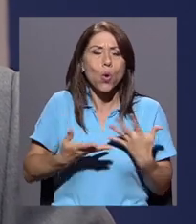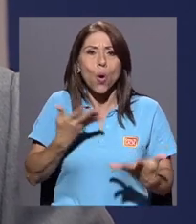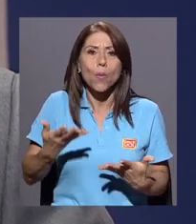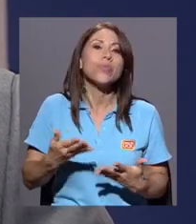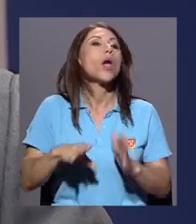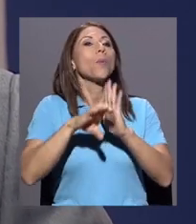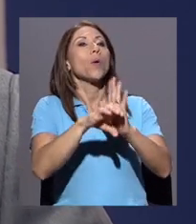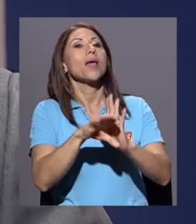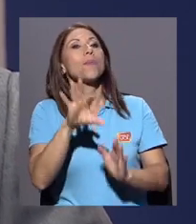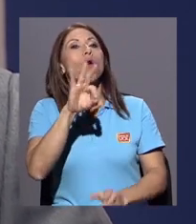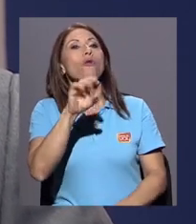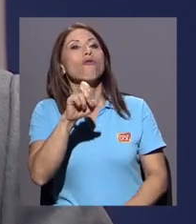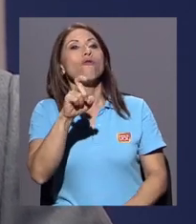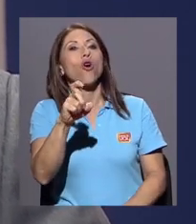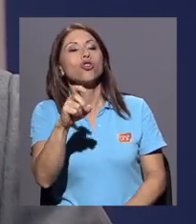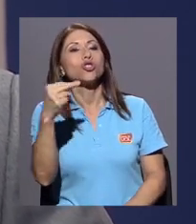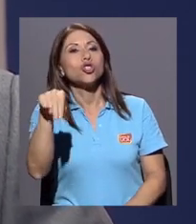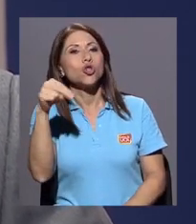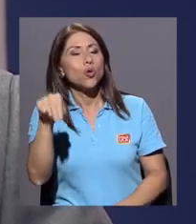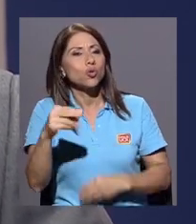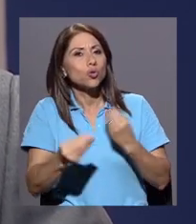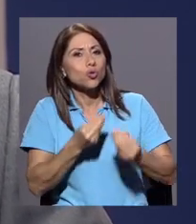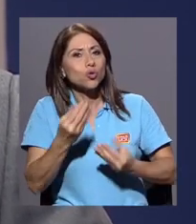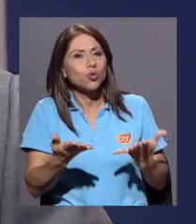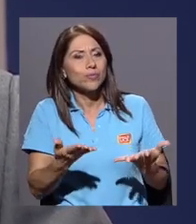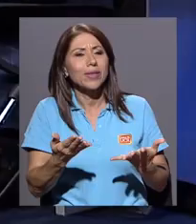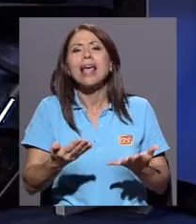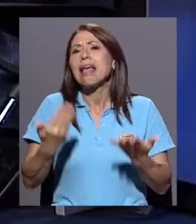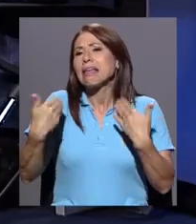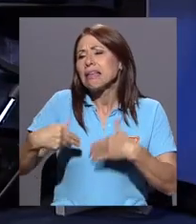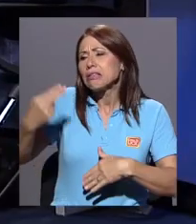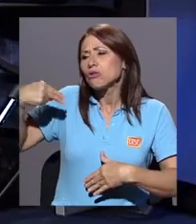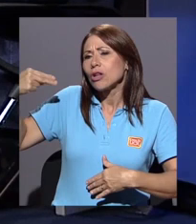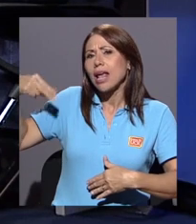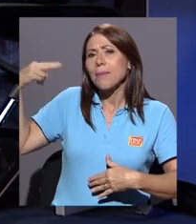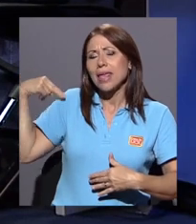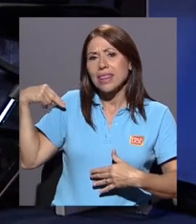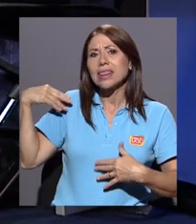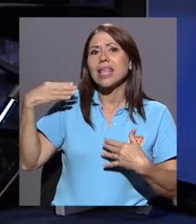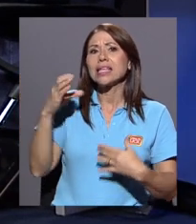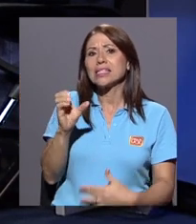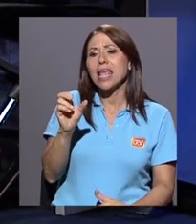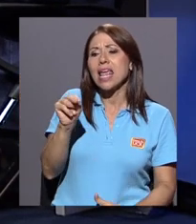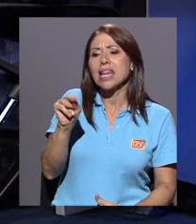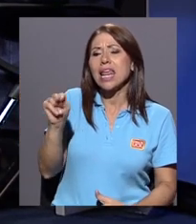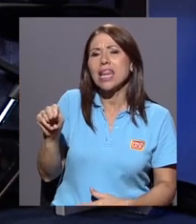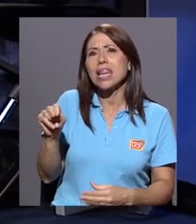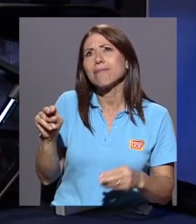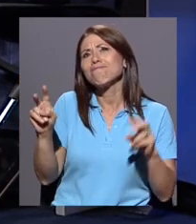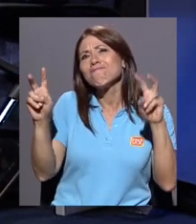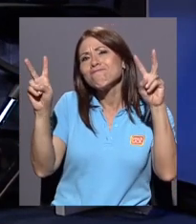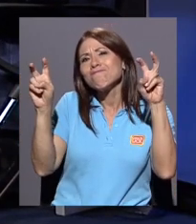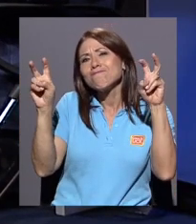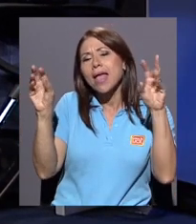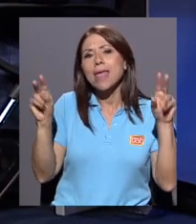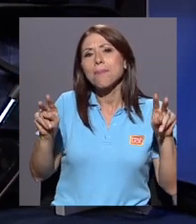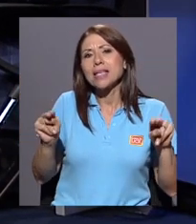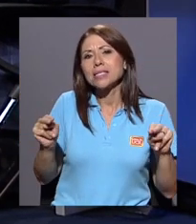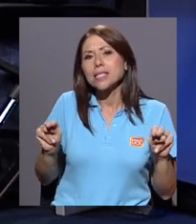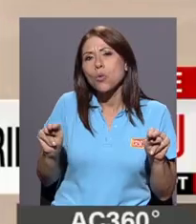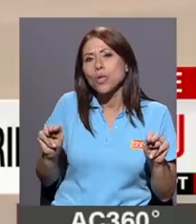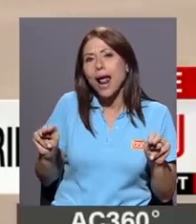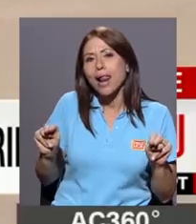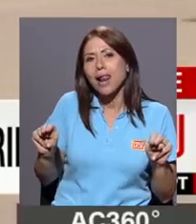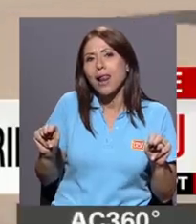Como por ejemplo Fox News haciendo desde desde el reportero. CNN históricamente fue una cadena mucho más, entre comillas, neutral, o